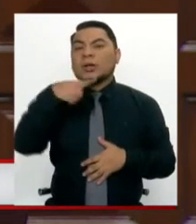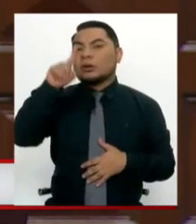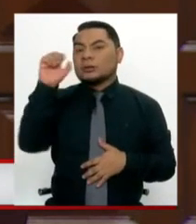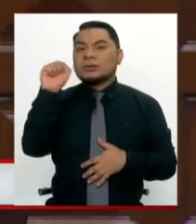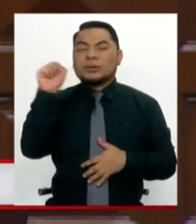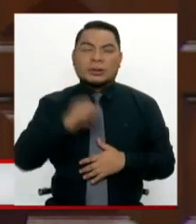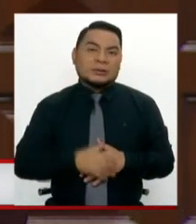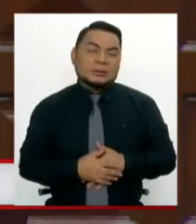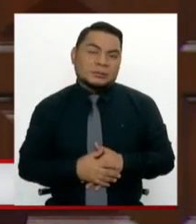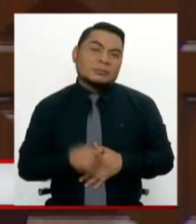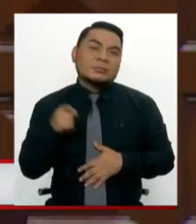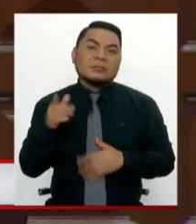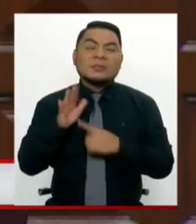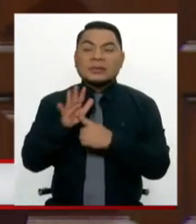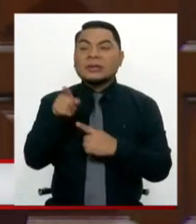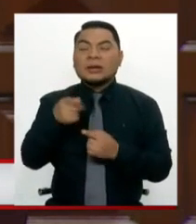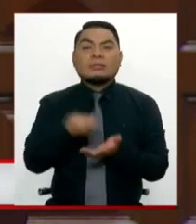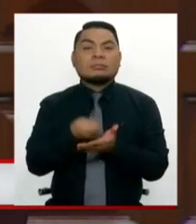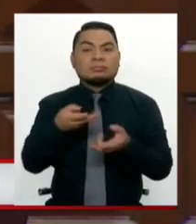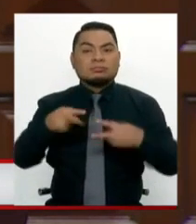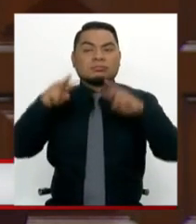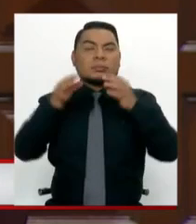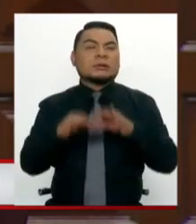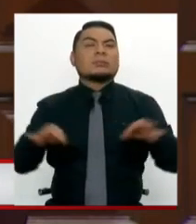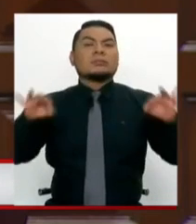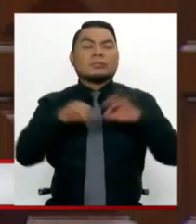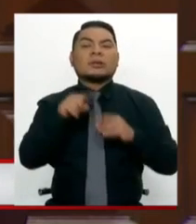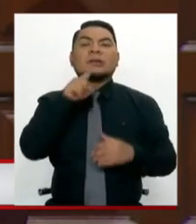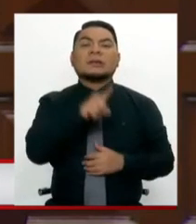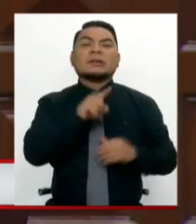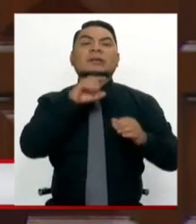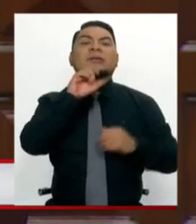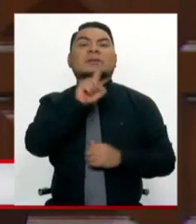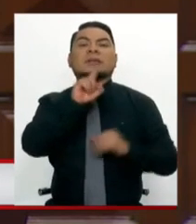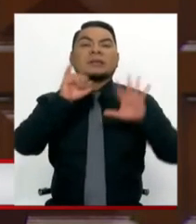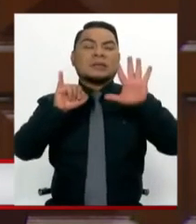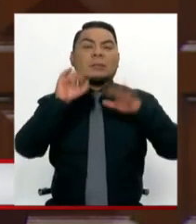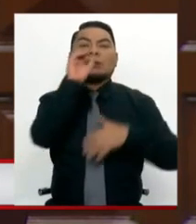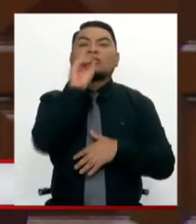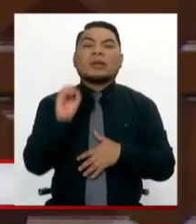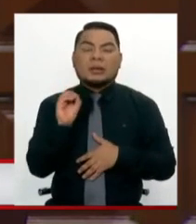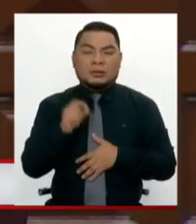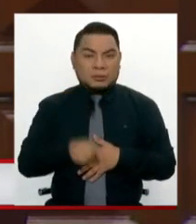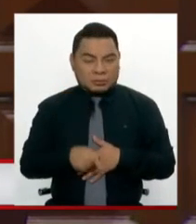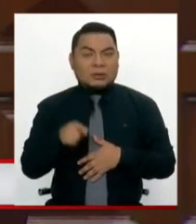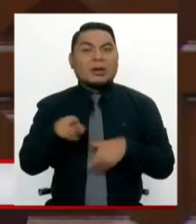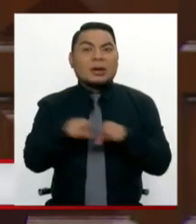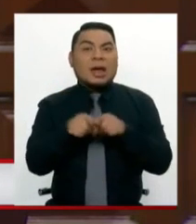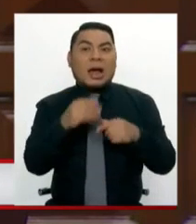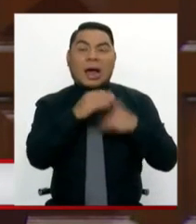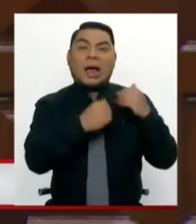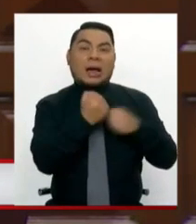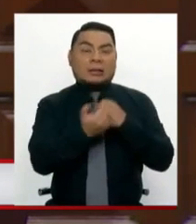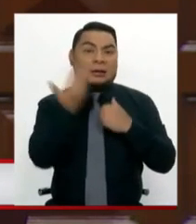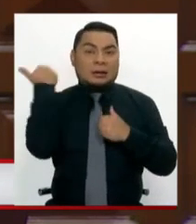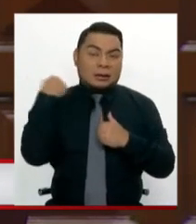soles, reflejando un aumento significativo del 166% respecto a lo reportado en el